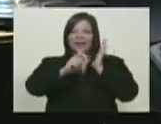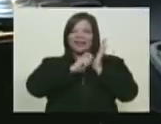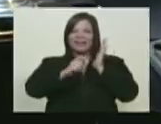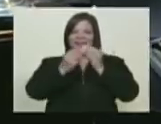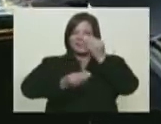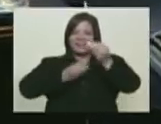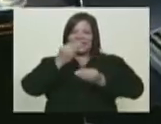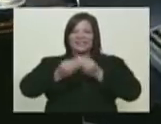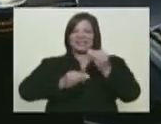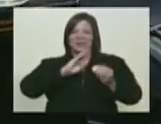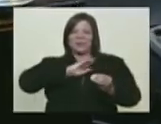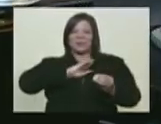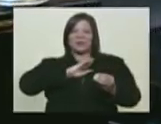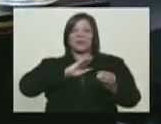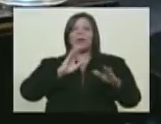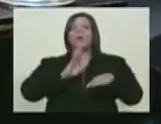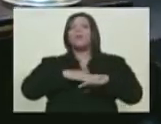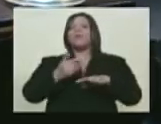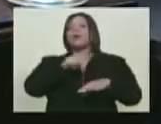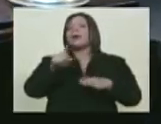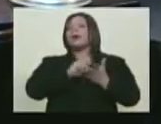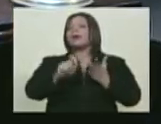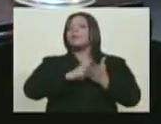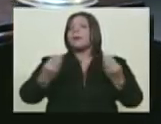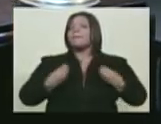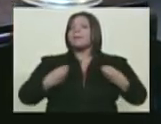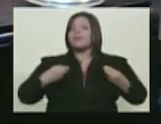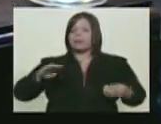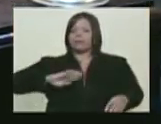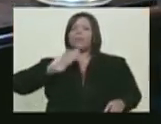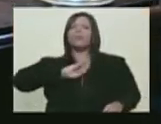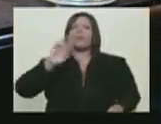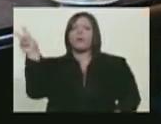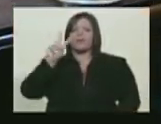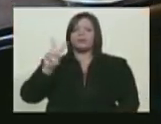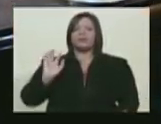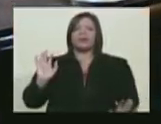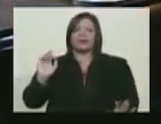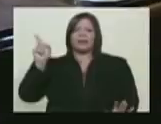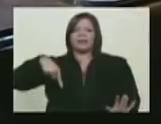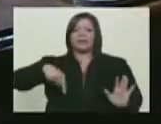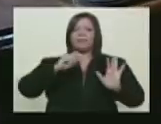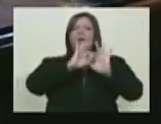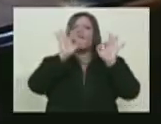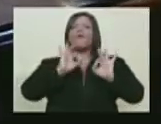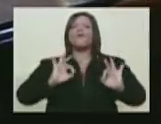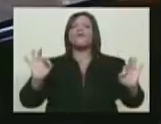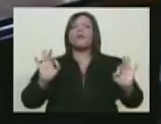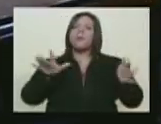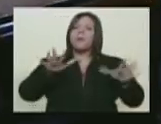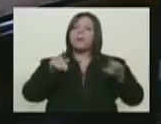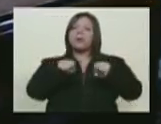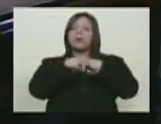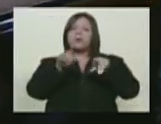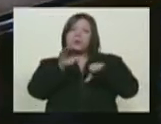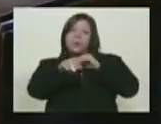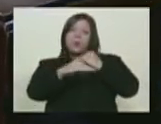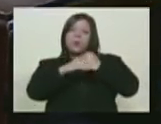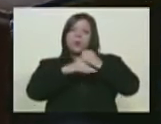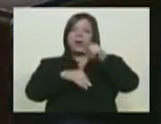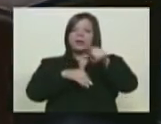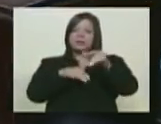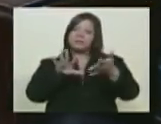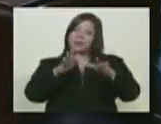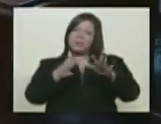hice, yo me dije, ¿por qué no escribir lo que estamos viviendo en Venezuela, lo que hemos vivido en Venezuela también con un estilo similar o